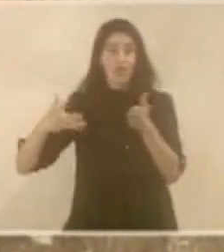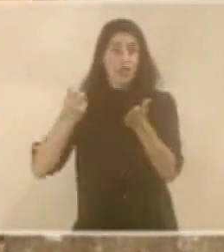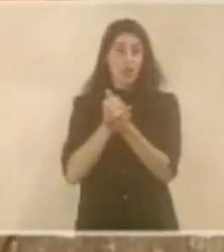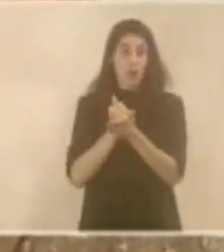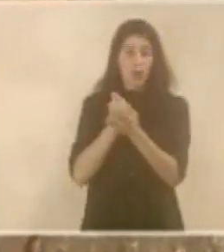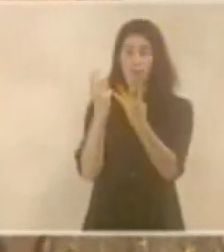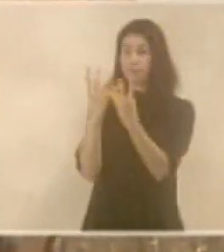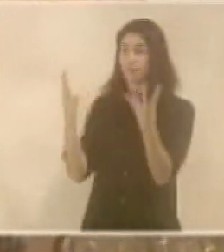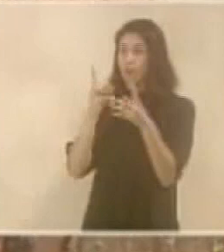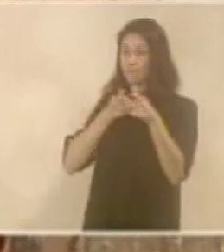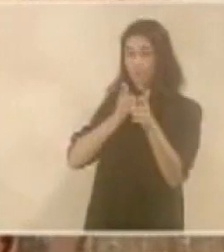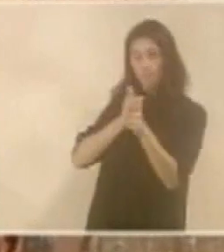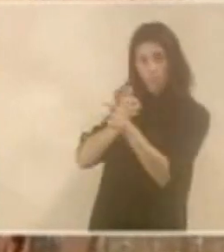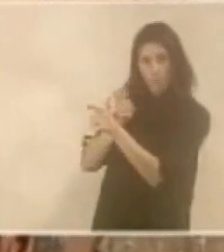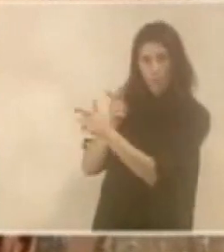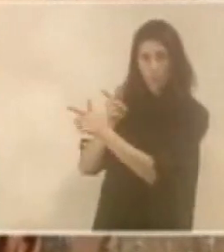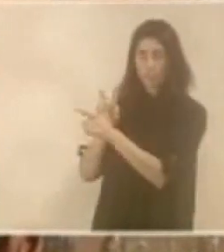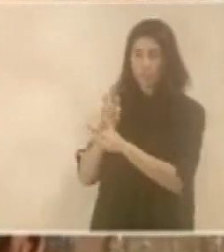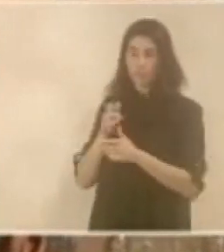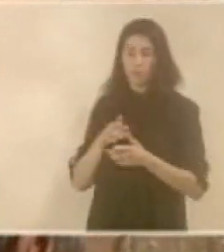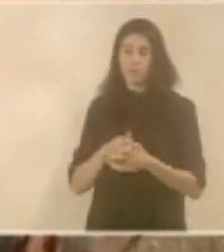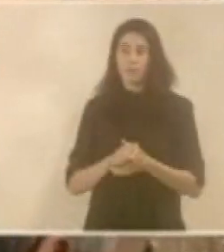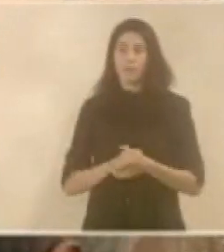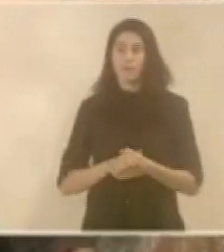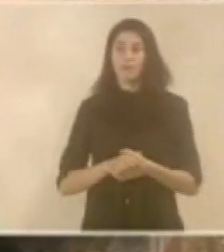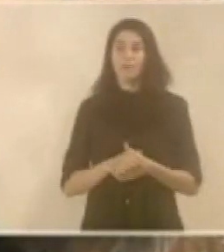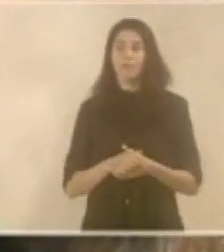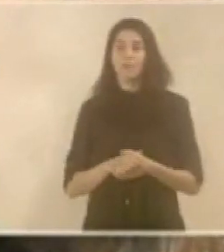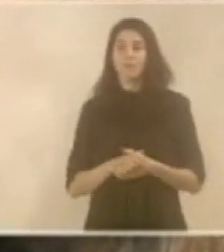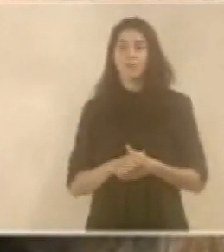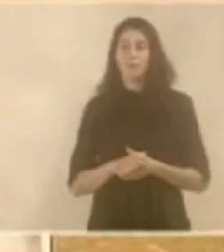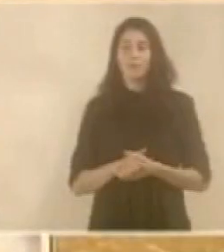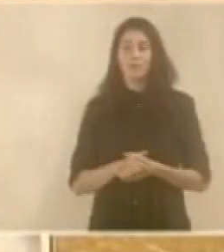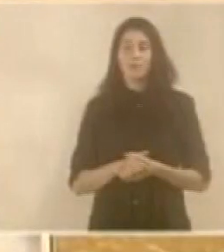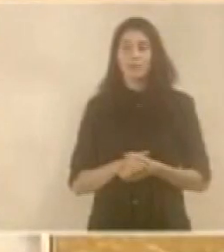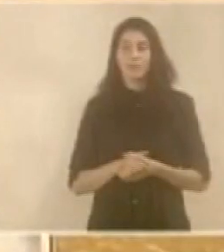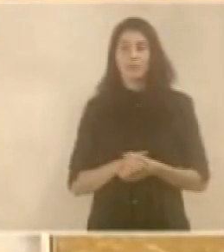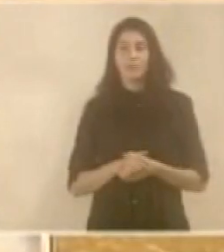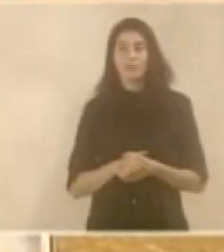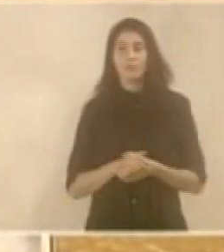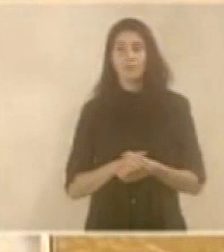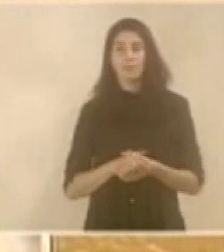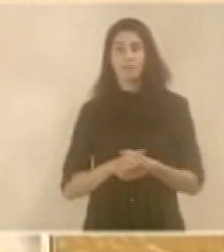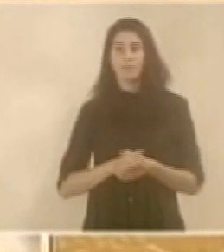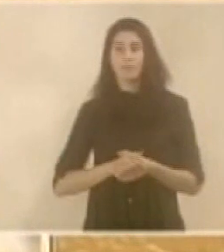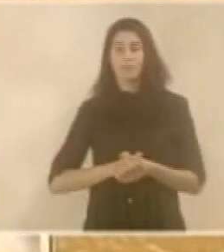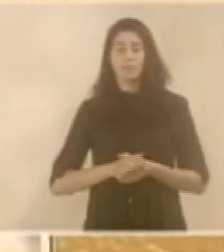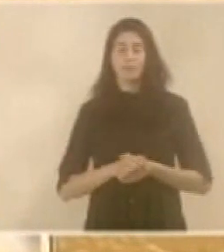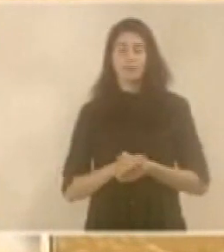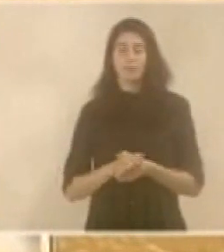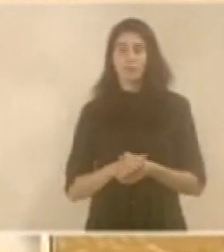revés. Al inicio de mis palabras decía que discrepaba en algunos aspectos de la forma de la